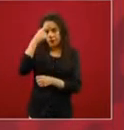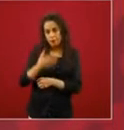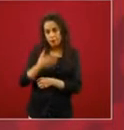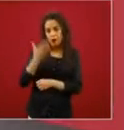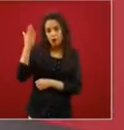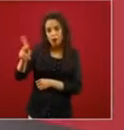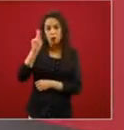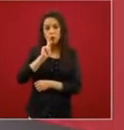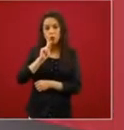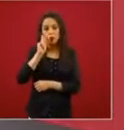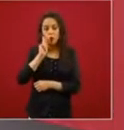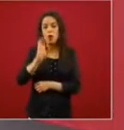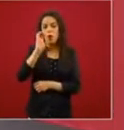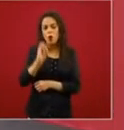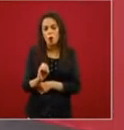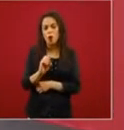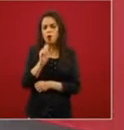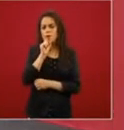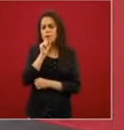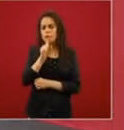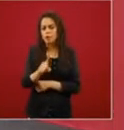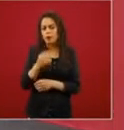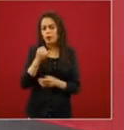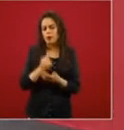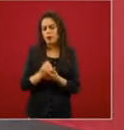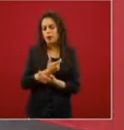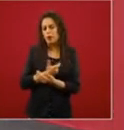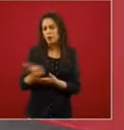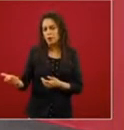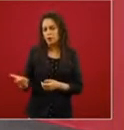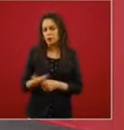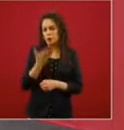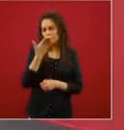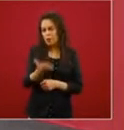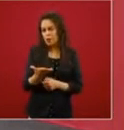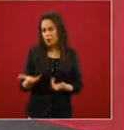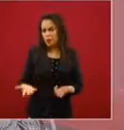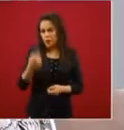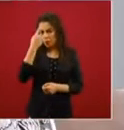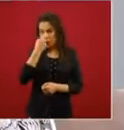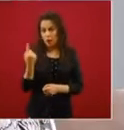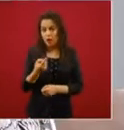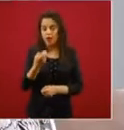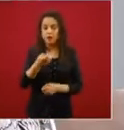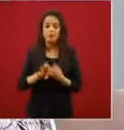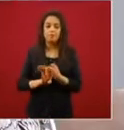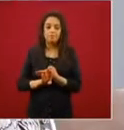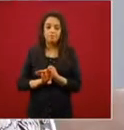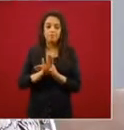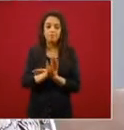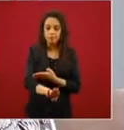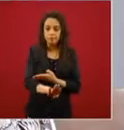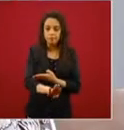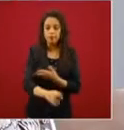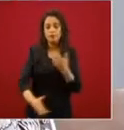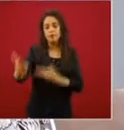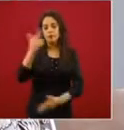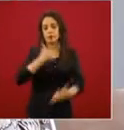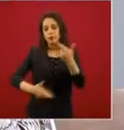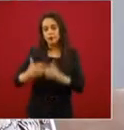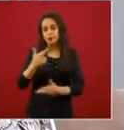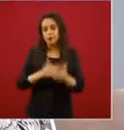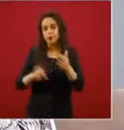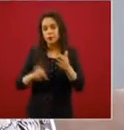una incapacidad a distancia, lo que evita es que haya un brote en un centro